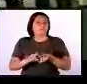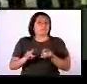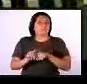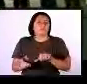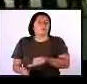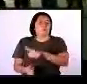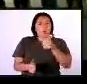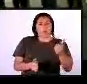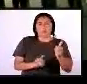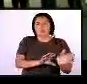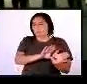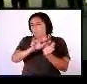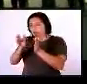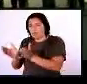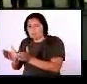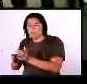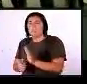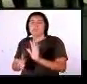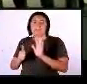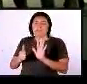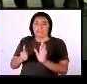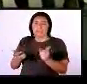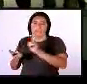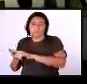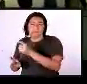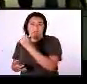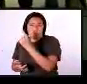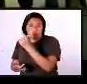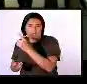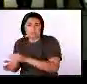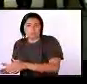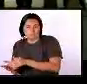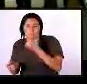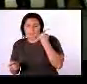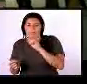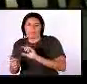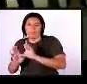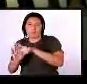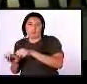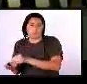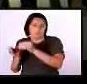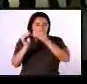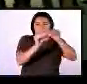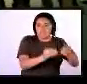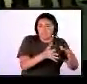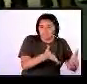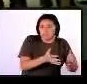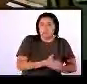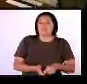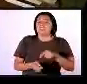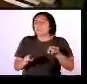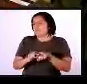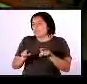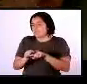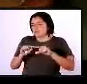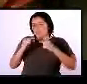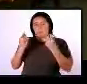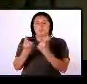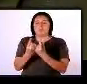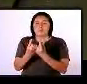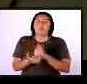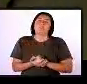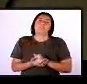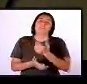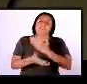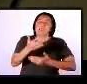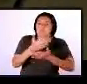también para niños de 6 a 11 años preparándose para estos elencos artísticos. Y estamos acá los chicos también de habilidades diferentes que funcionan los